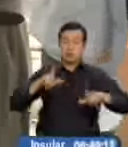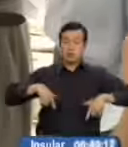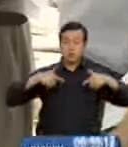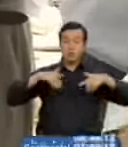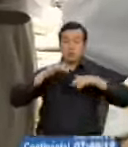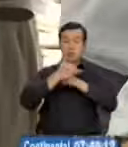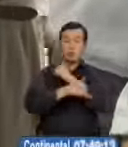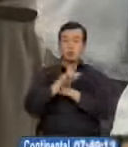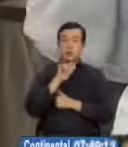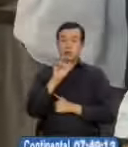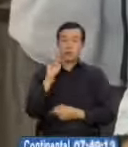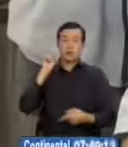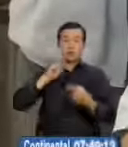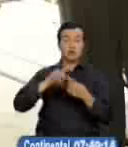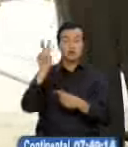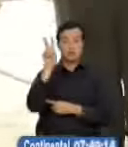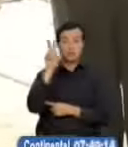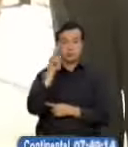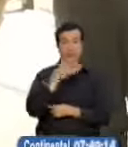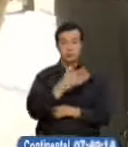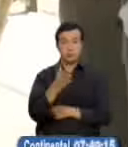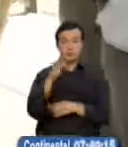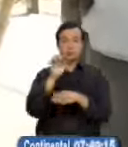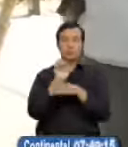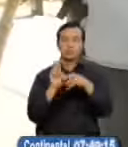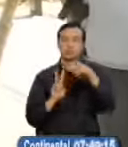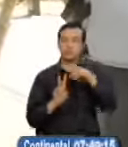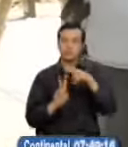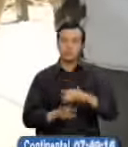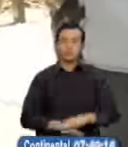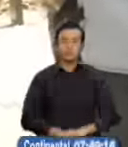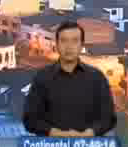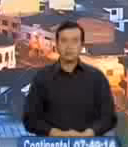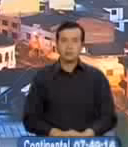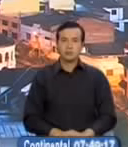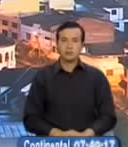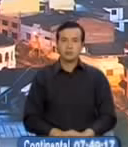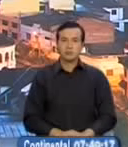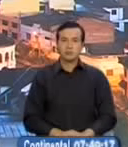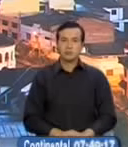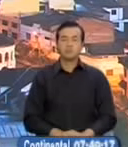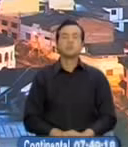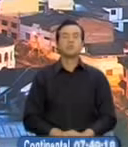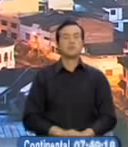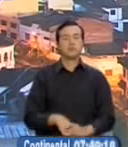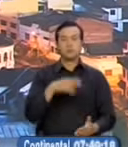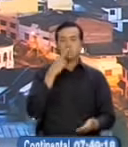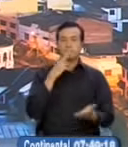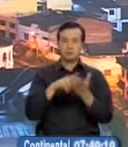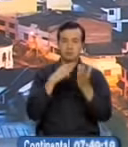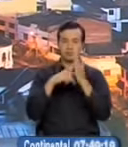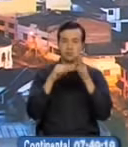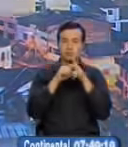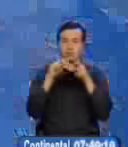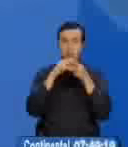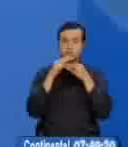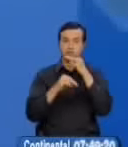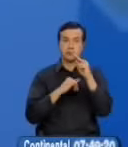Líbano finalizará este viernes. José Luis Quinteros, Ecuador TV. A través de un comunicado, la Cancillería califica